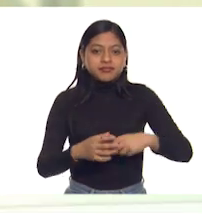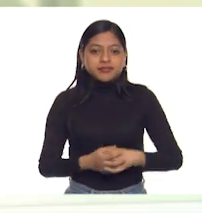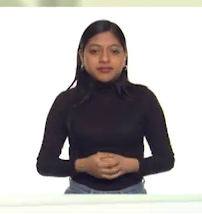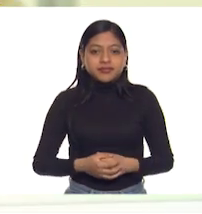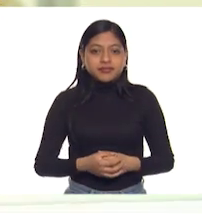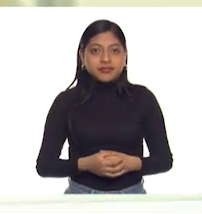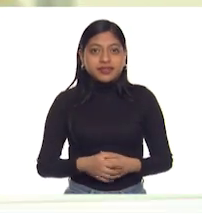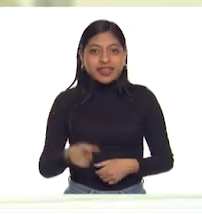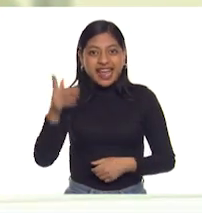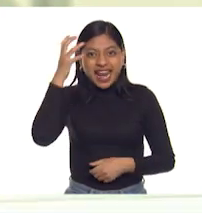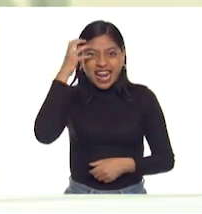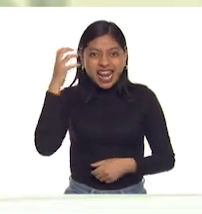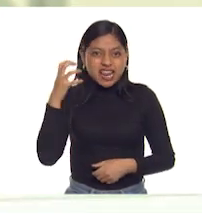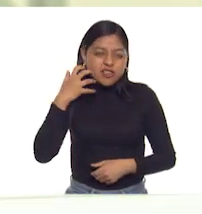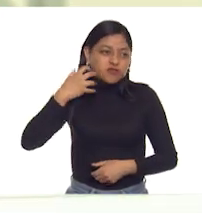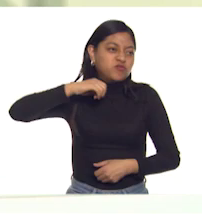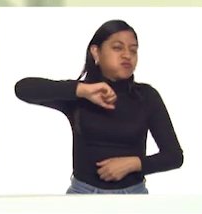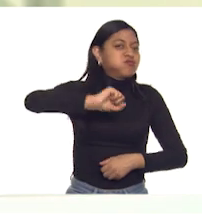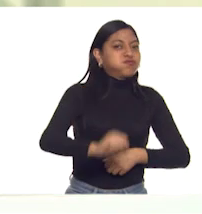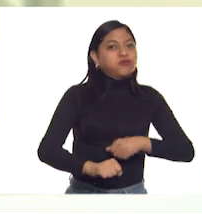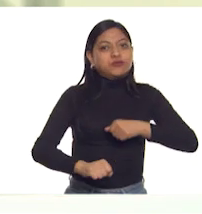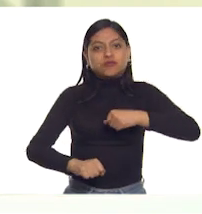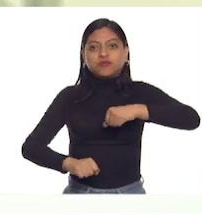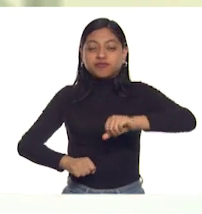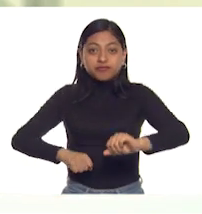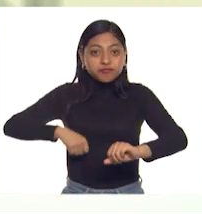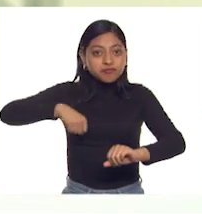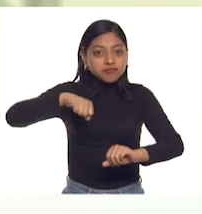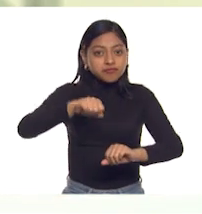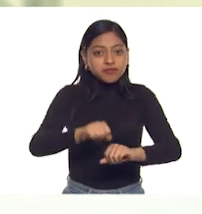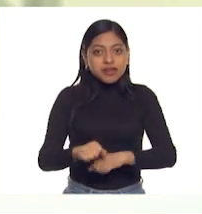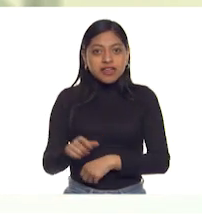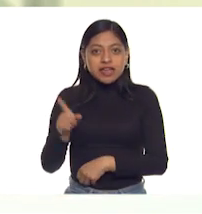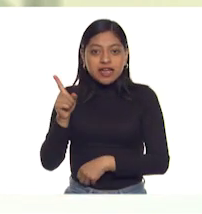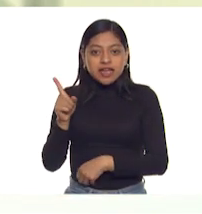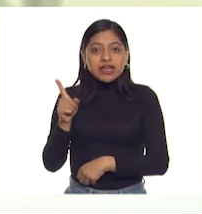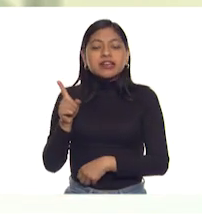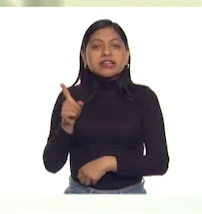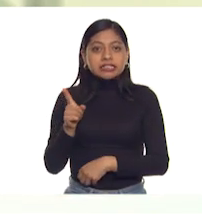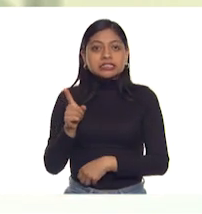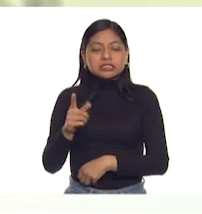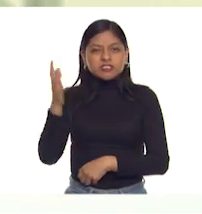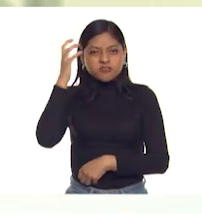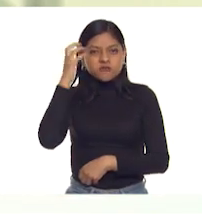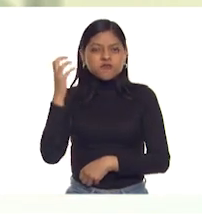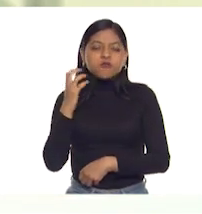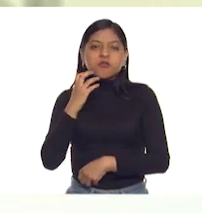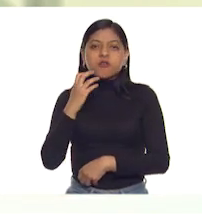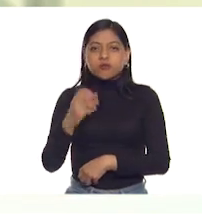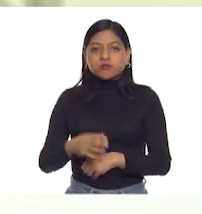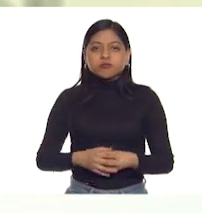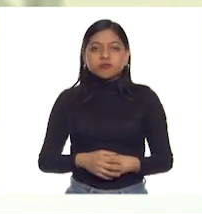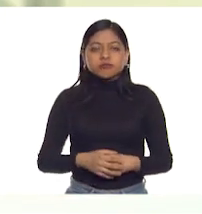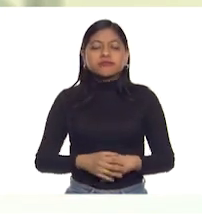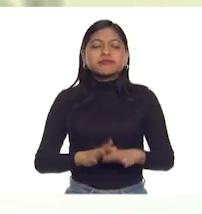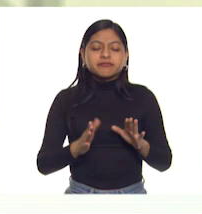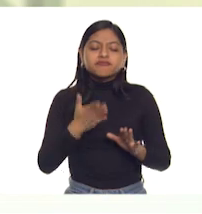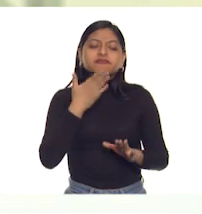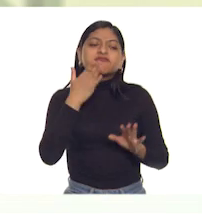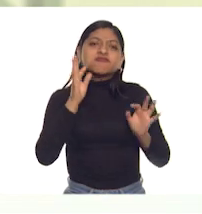El rey de los animales, en esta ocasión, se portó a la altura de su posición y le perdonó la